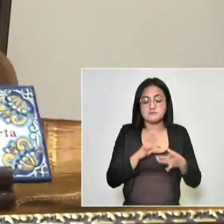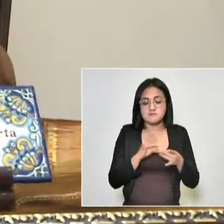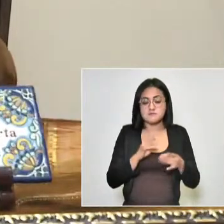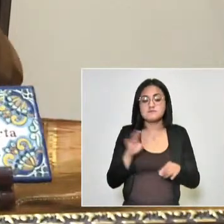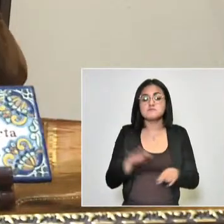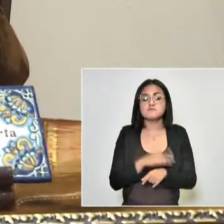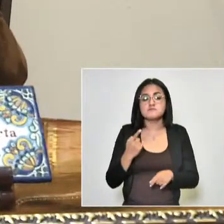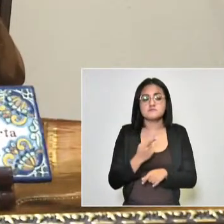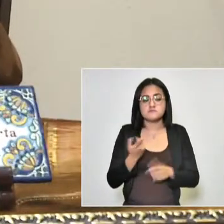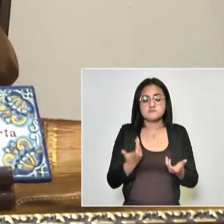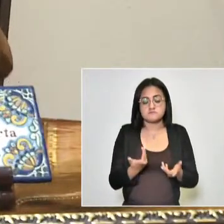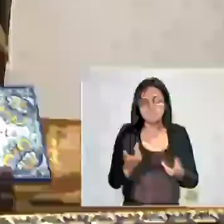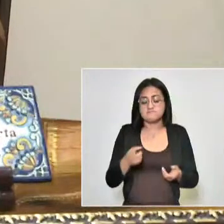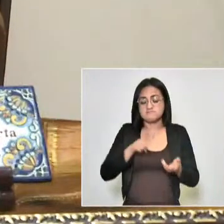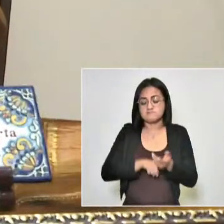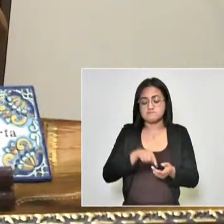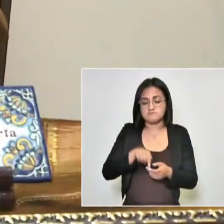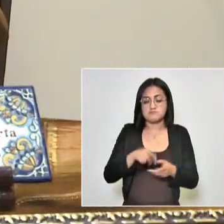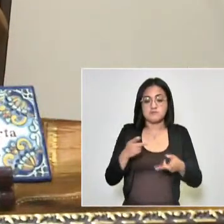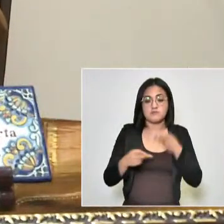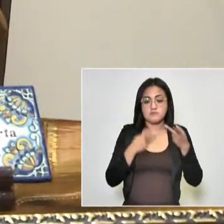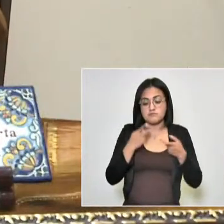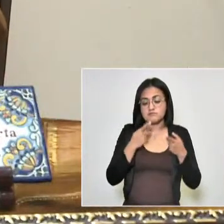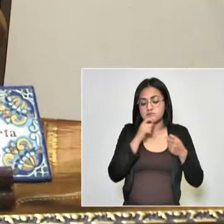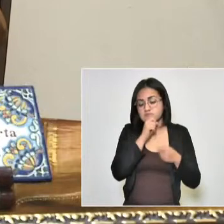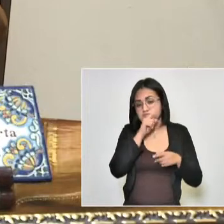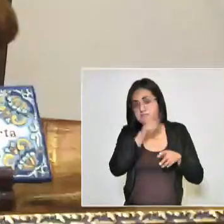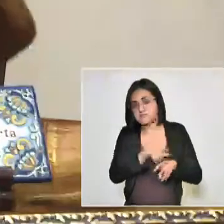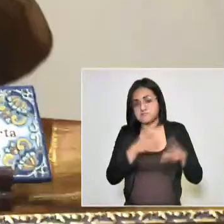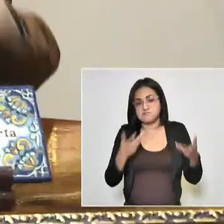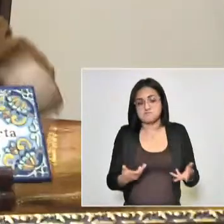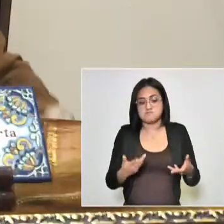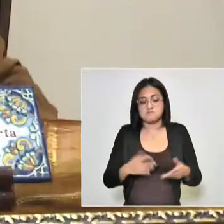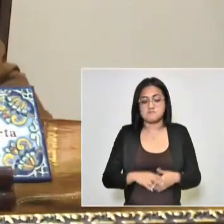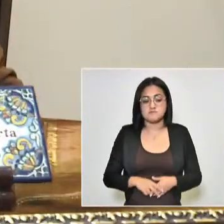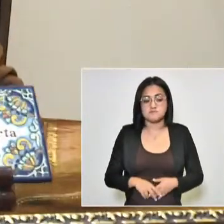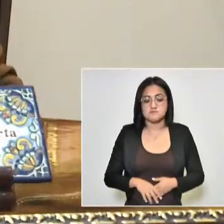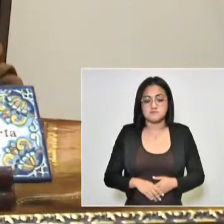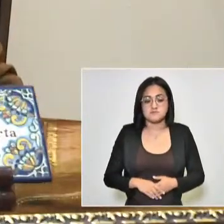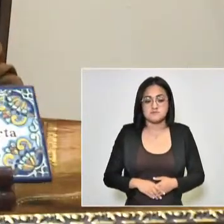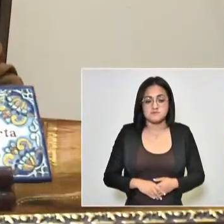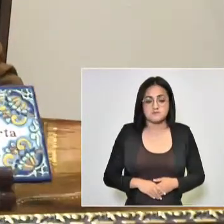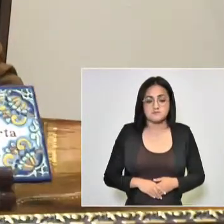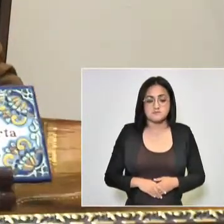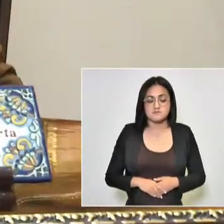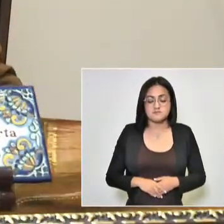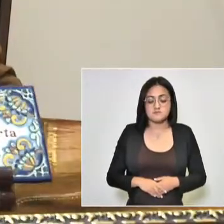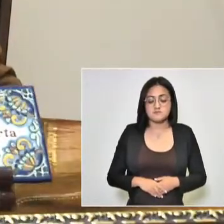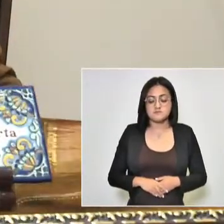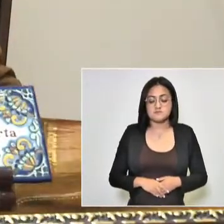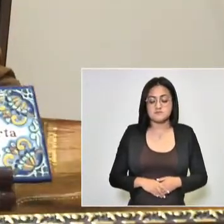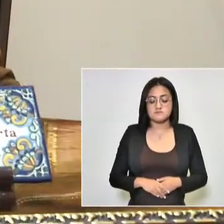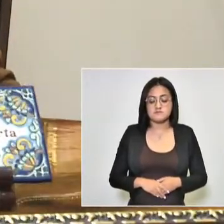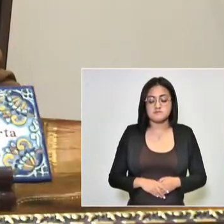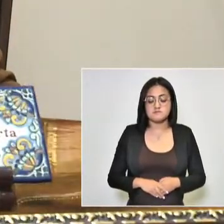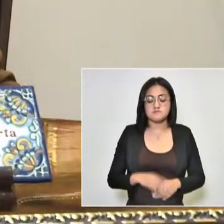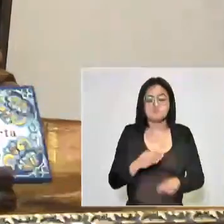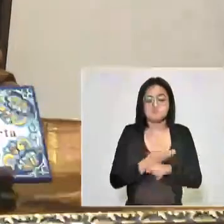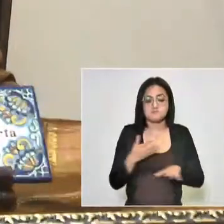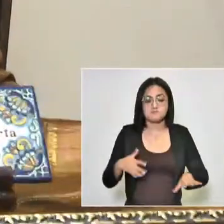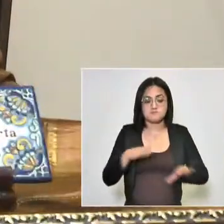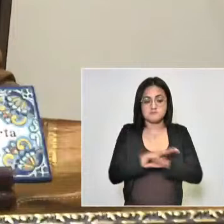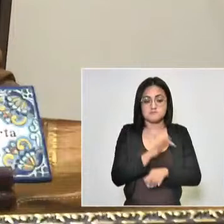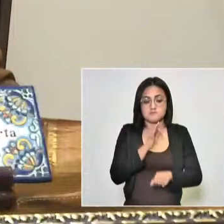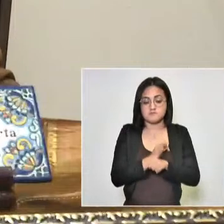Porque antes era el propósito, el radicalismo inútil. Llegan ellos y convierten, le